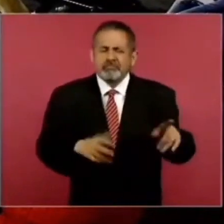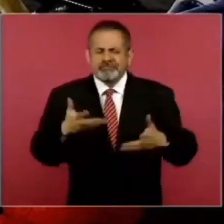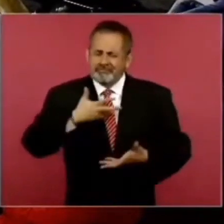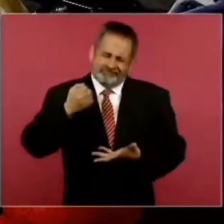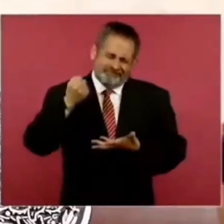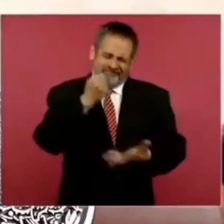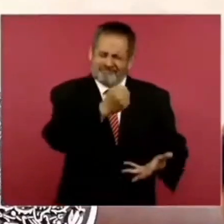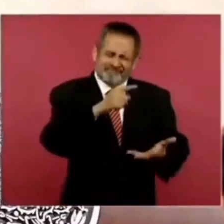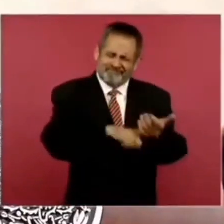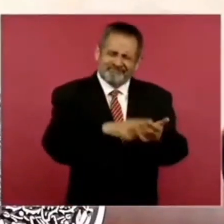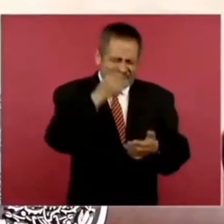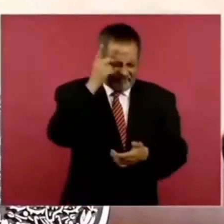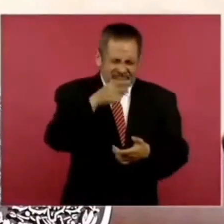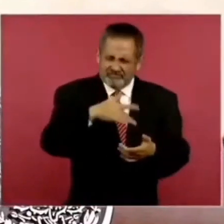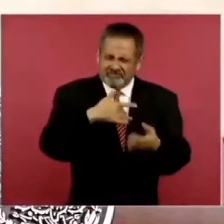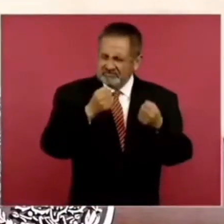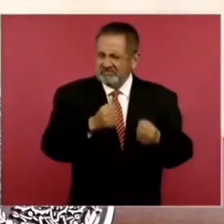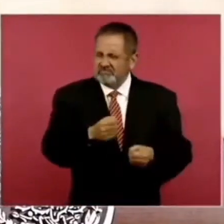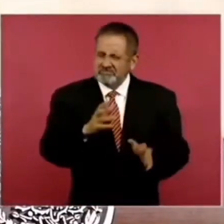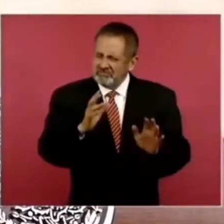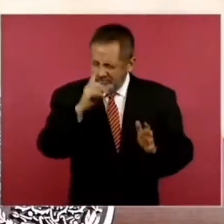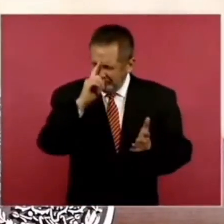presupuesto. Sí. Incluso